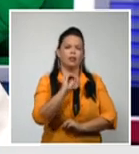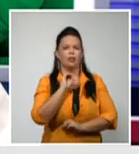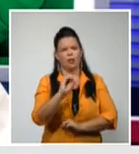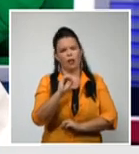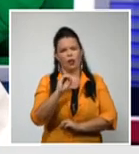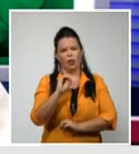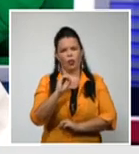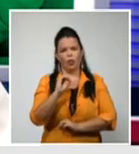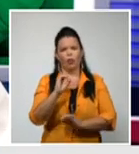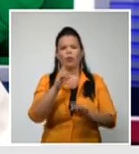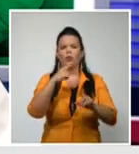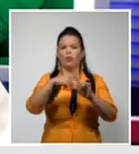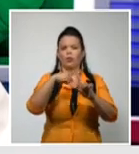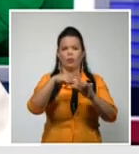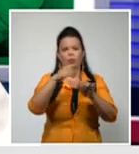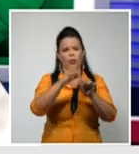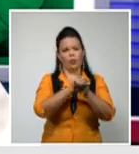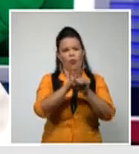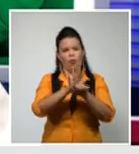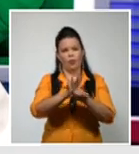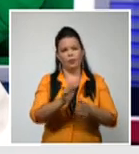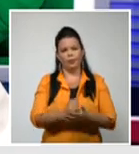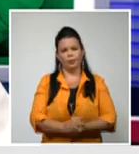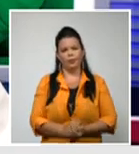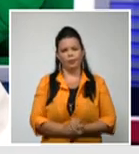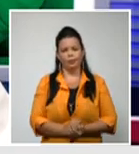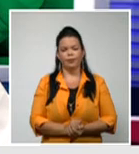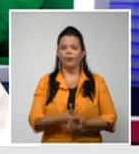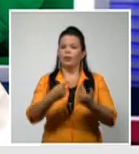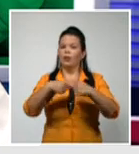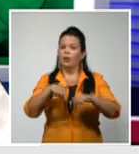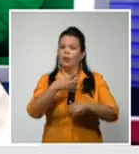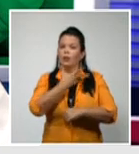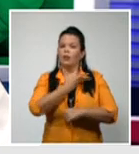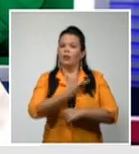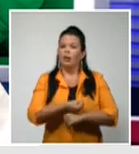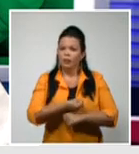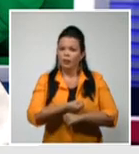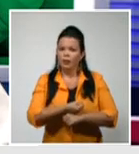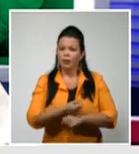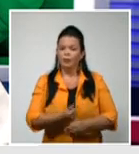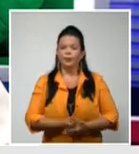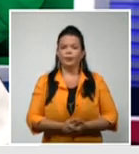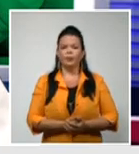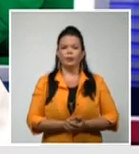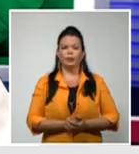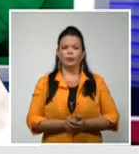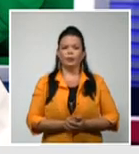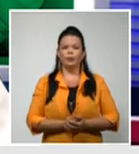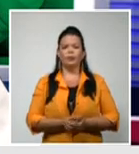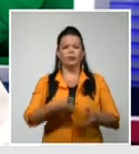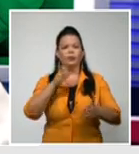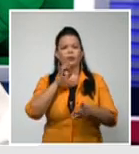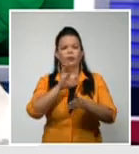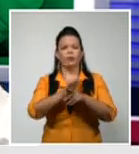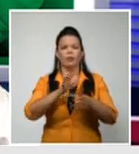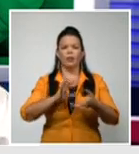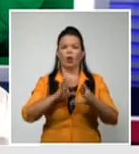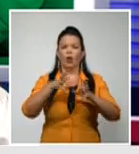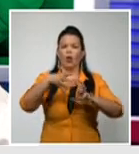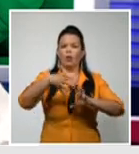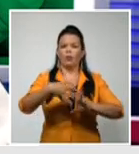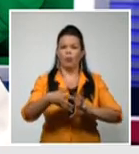COVID. Y lamentablemente se ha ido complejizando. Eso dice lo complejo de